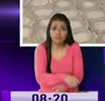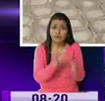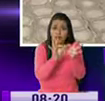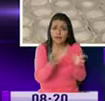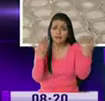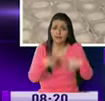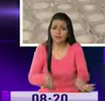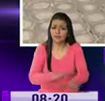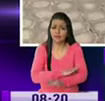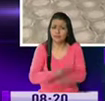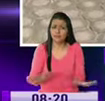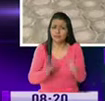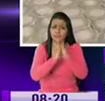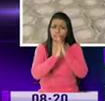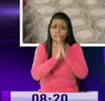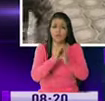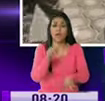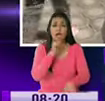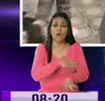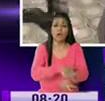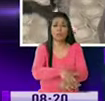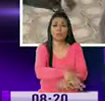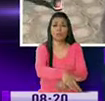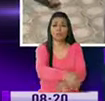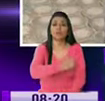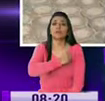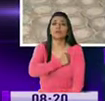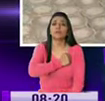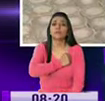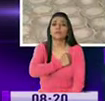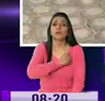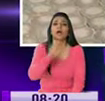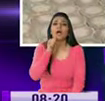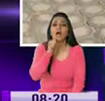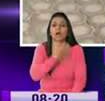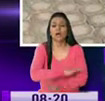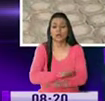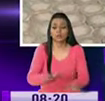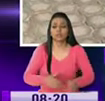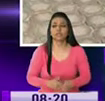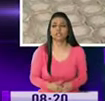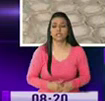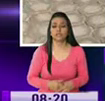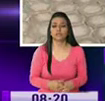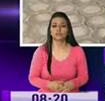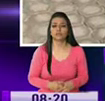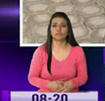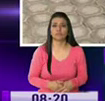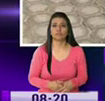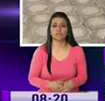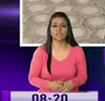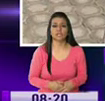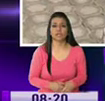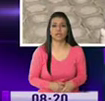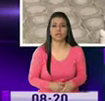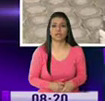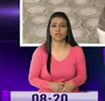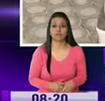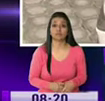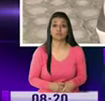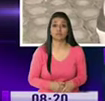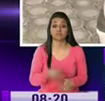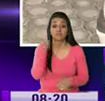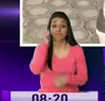eso es todo. Se está yendo nuestra agua, el agua que es preciado para todos nosotros. Sitios donde se ve el agua,